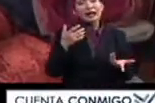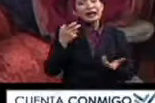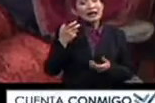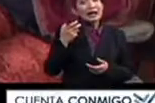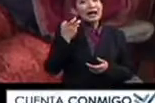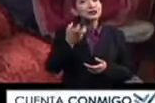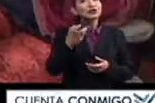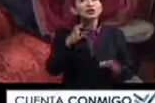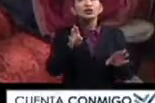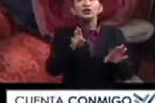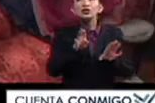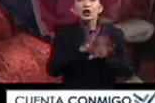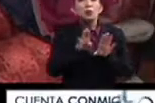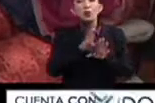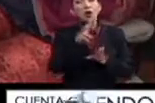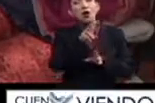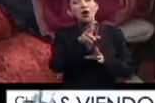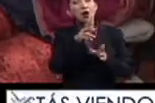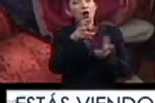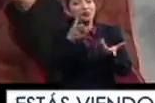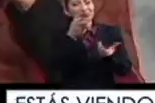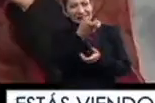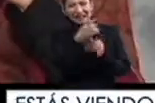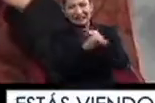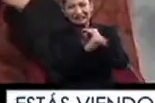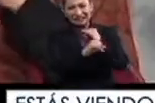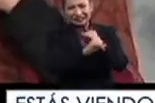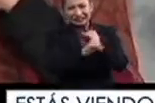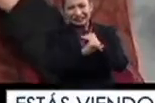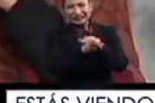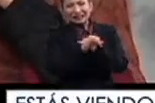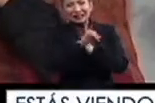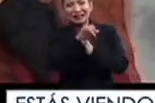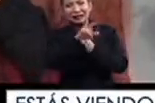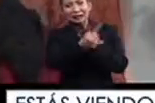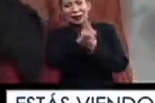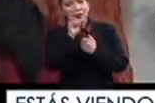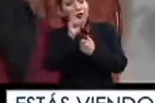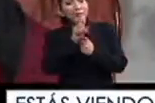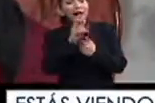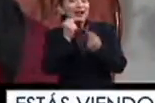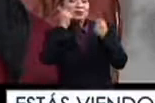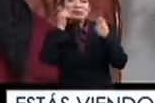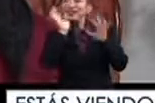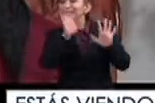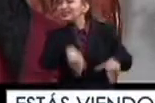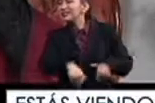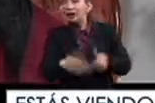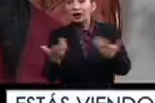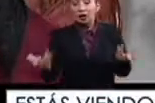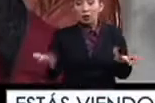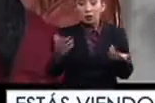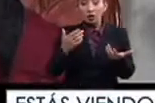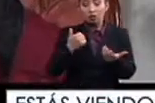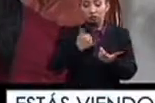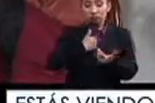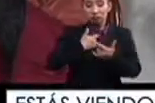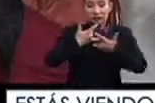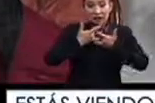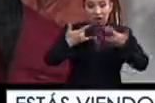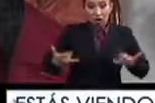vuelto como demasiado, se ha banalizado mucho el problema, la autobiografía en niveles